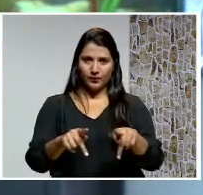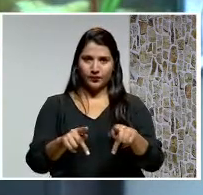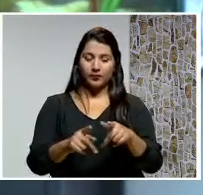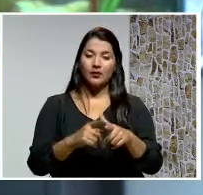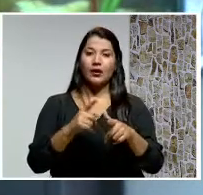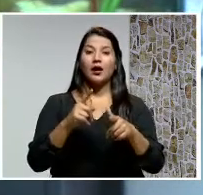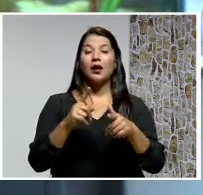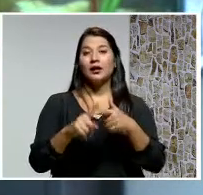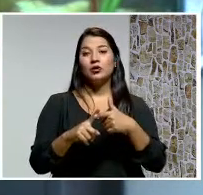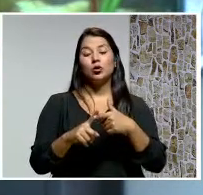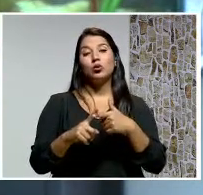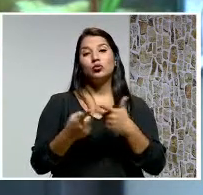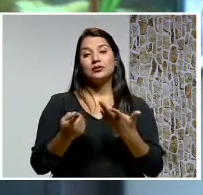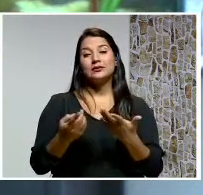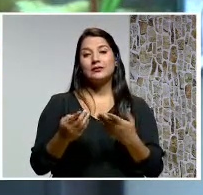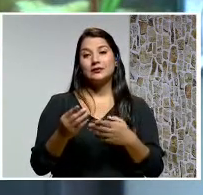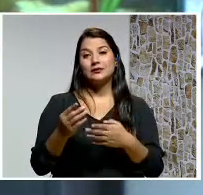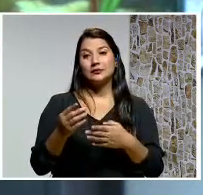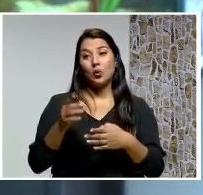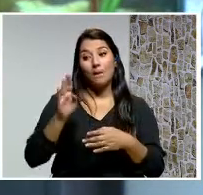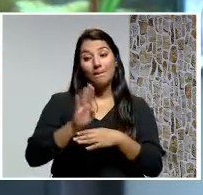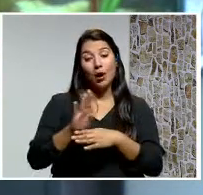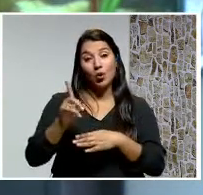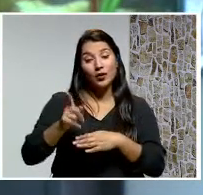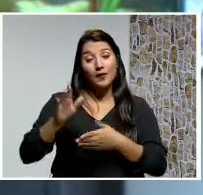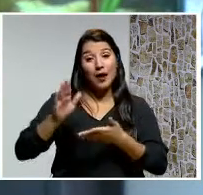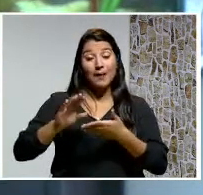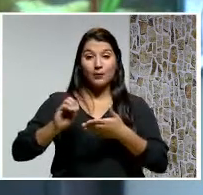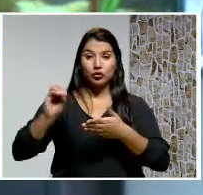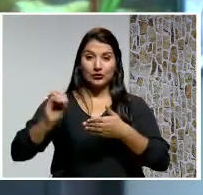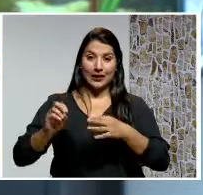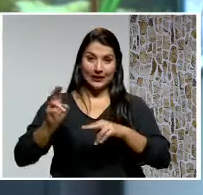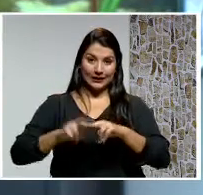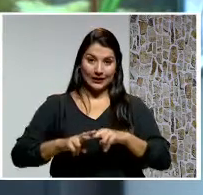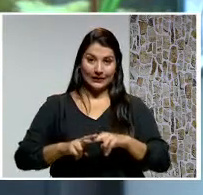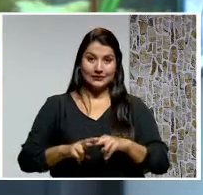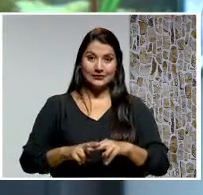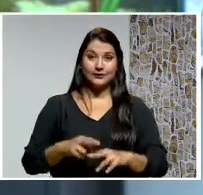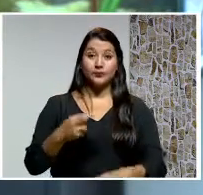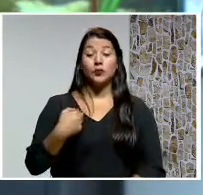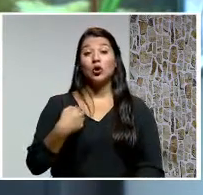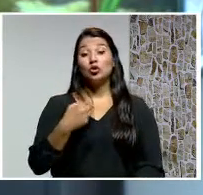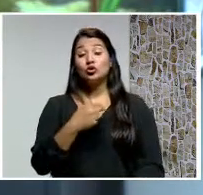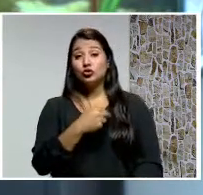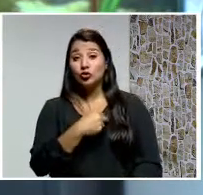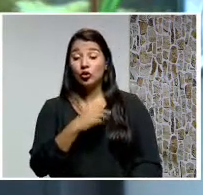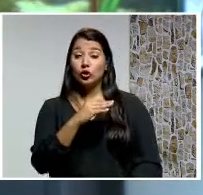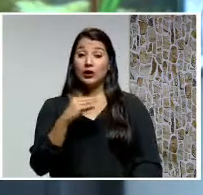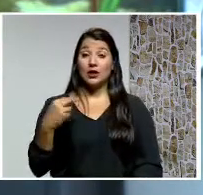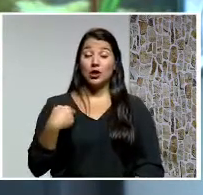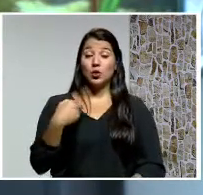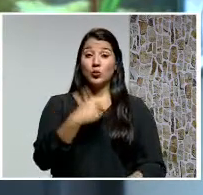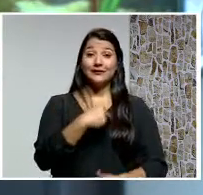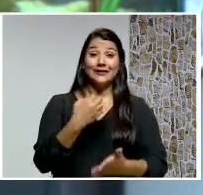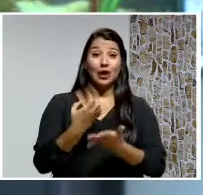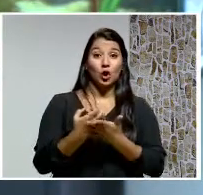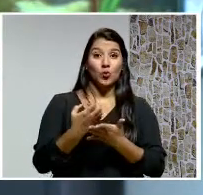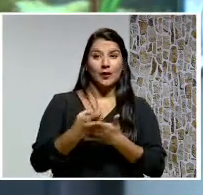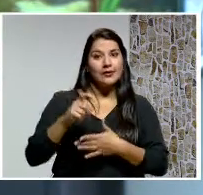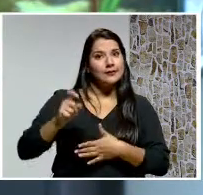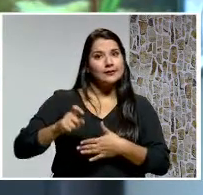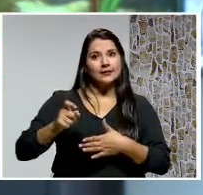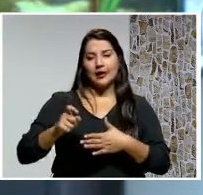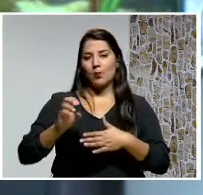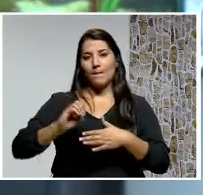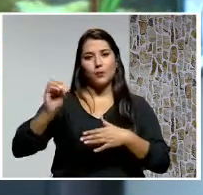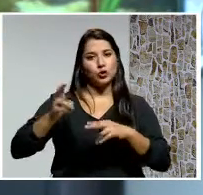que los bancos reduzcan las tasas de interés. Nosotros y la economía, ¿verdad?, requiere que las tasas de interés